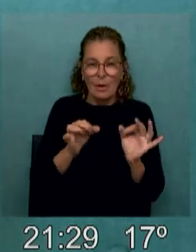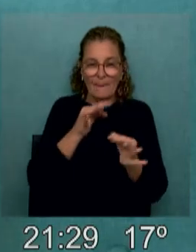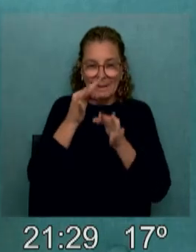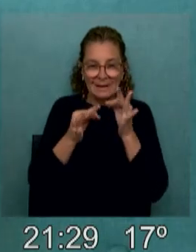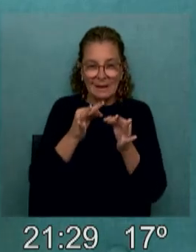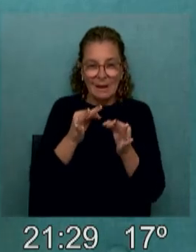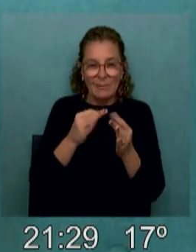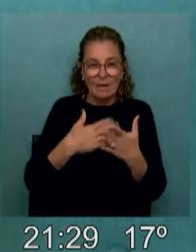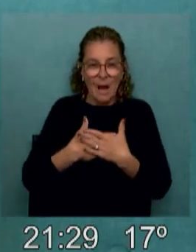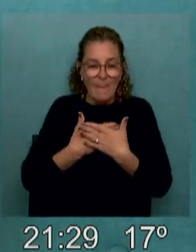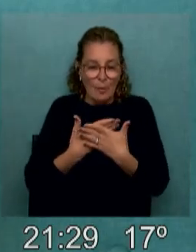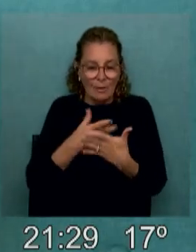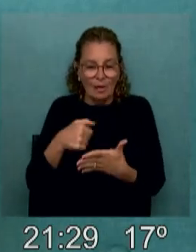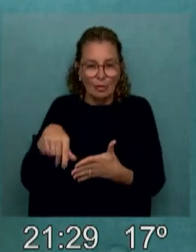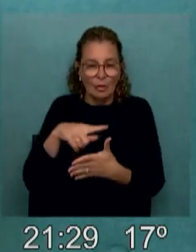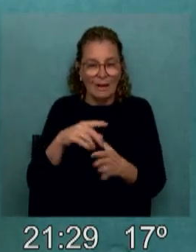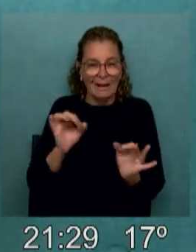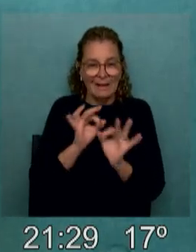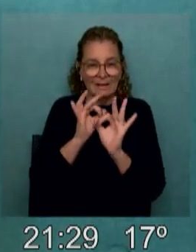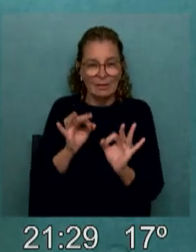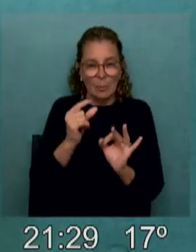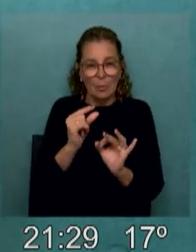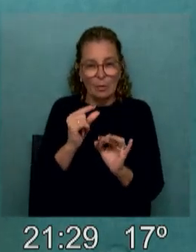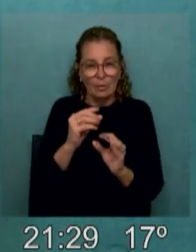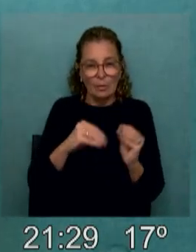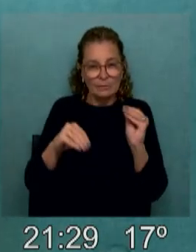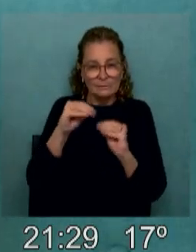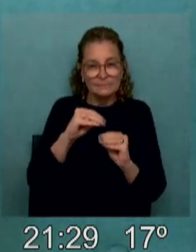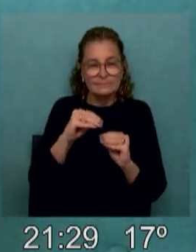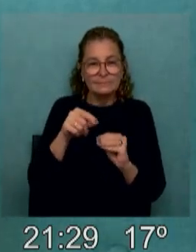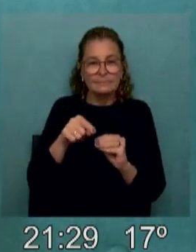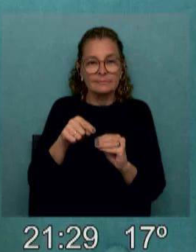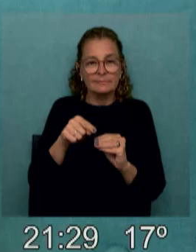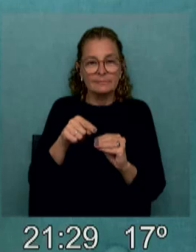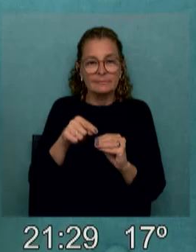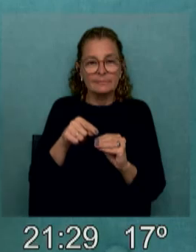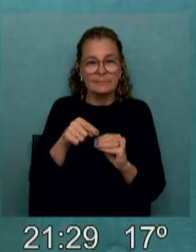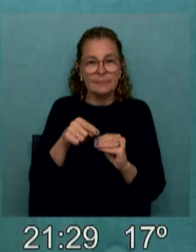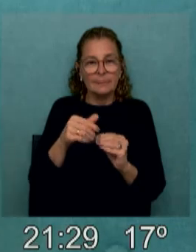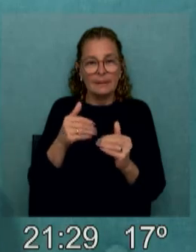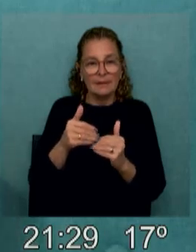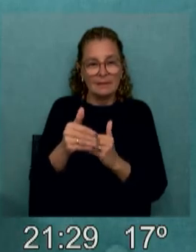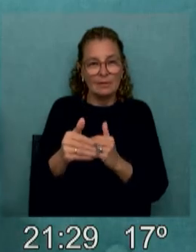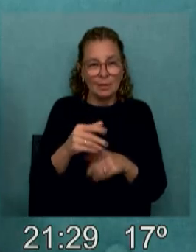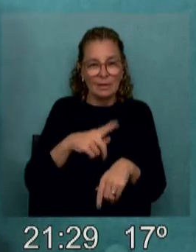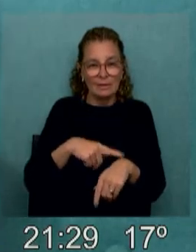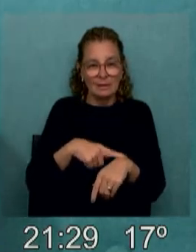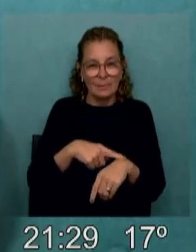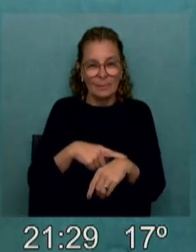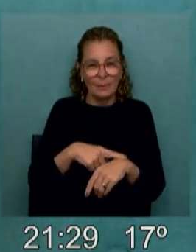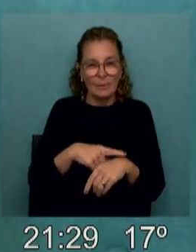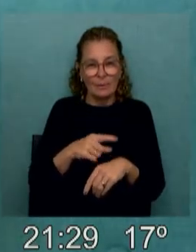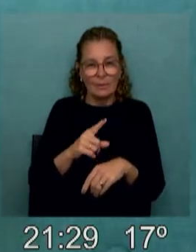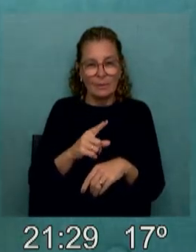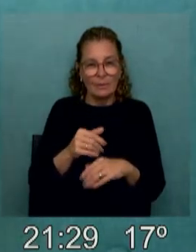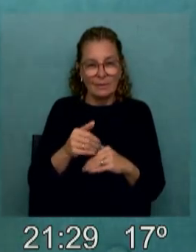ponerle cariño a todas las canciones. Entonces, un poco con eso es que se extendió el tiempo, que no fue tanto en realidad, se